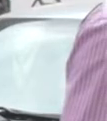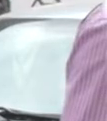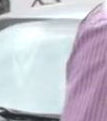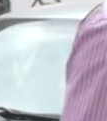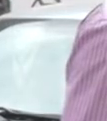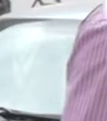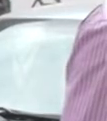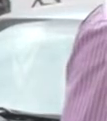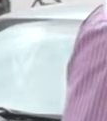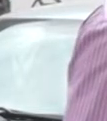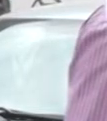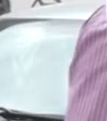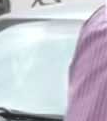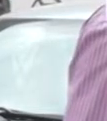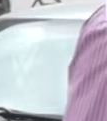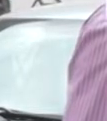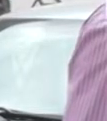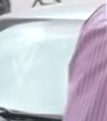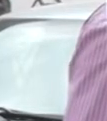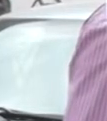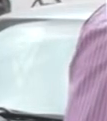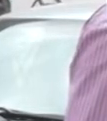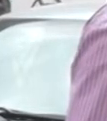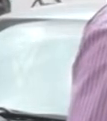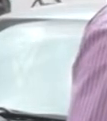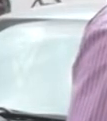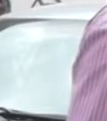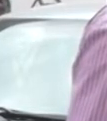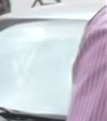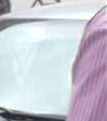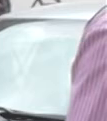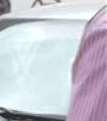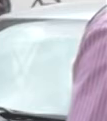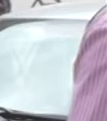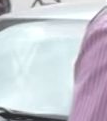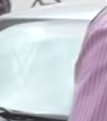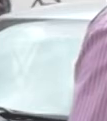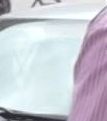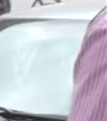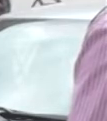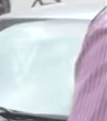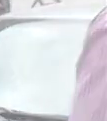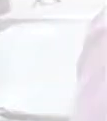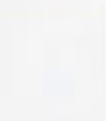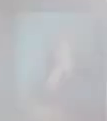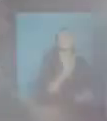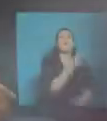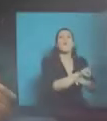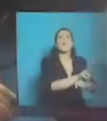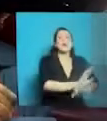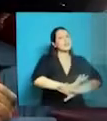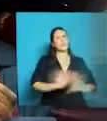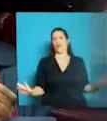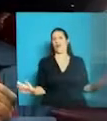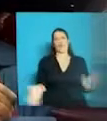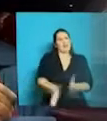la pobreza. Uno esperaba que realmente pudiéramos avanzar más rápido y fue muy difícil. Con la inflación también,